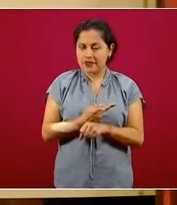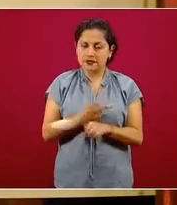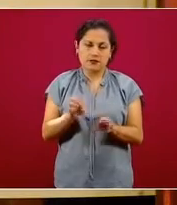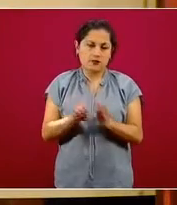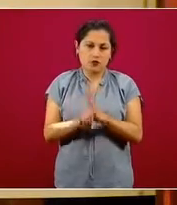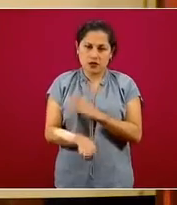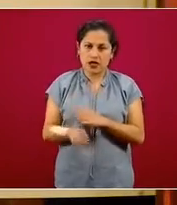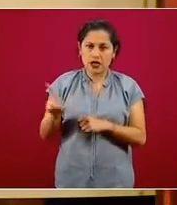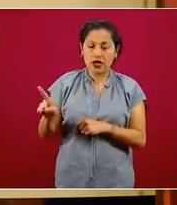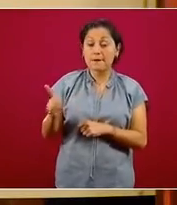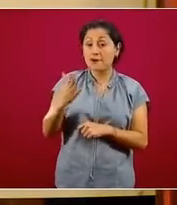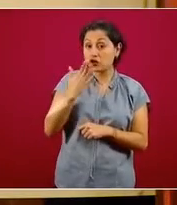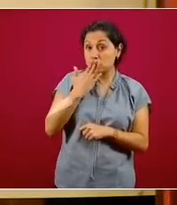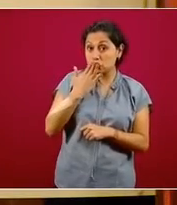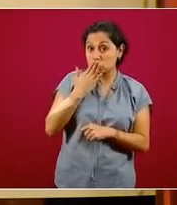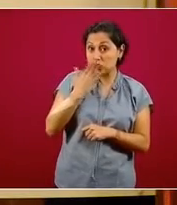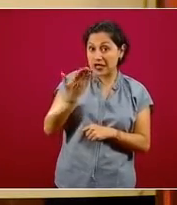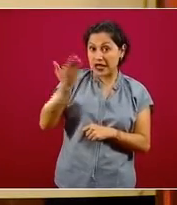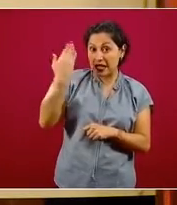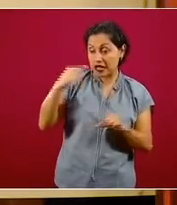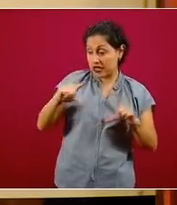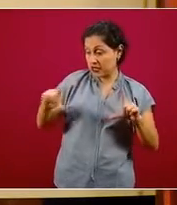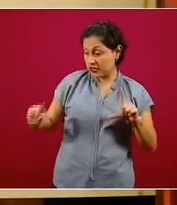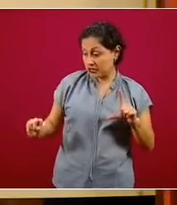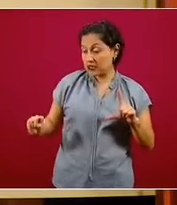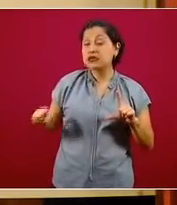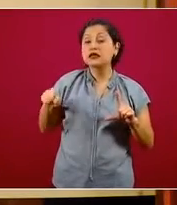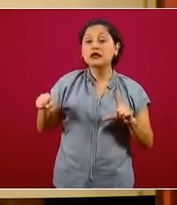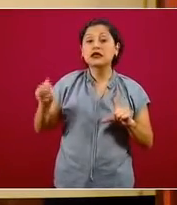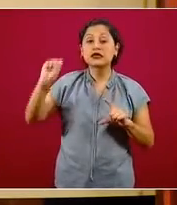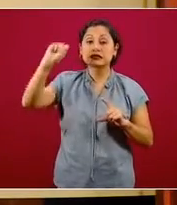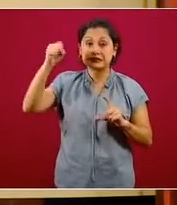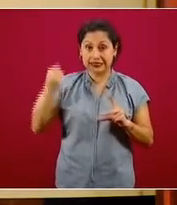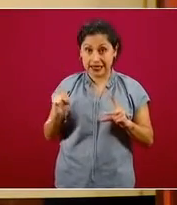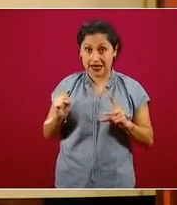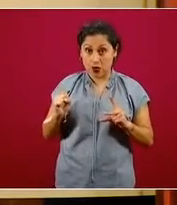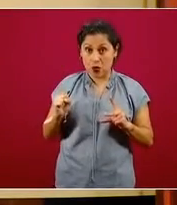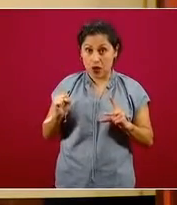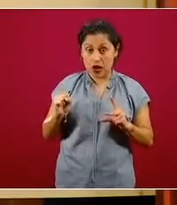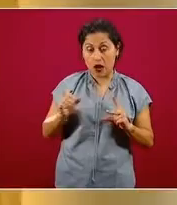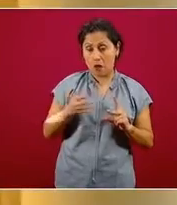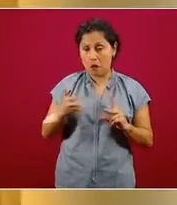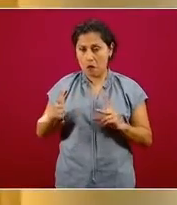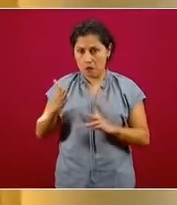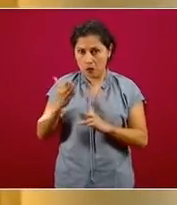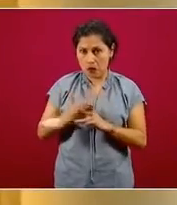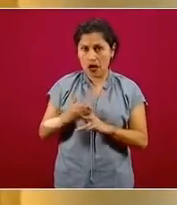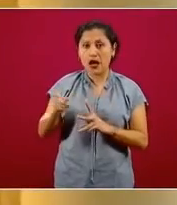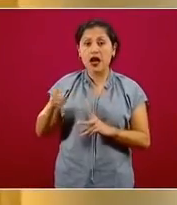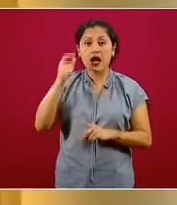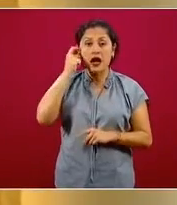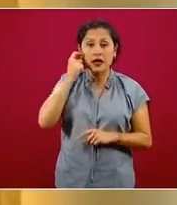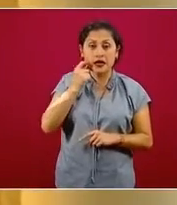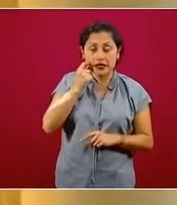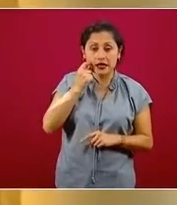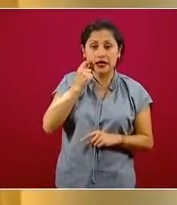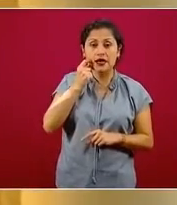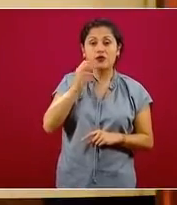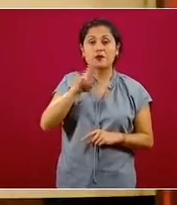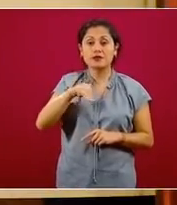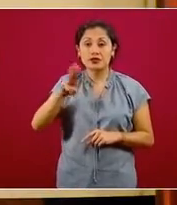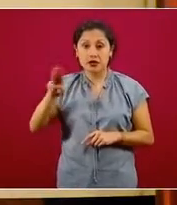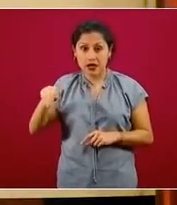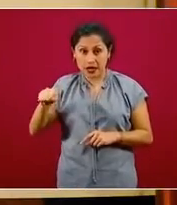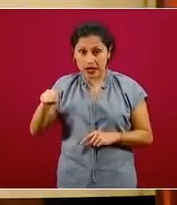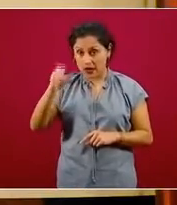caso de Sonora, que estaba hasta el final, Sinaloa, que estaba del medio a la derecha, Guerrero, Michoacán, Coahuila,